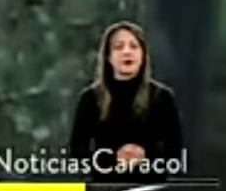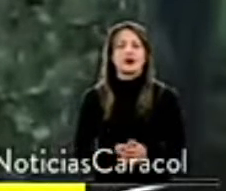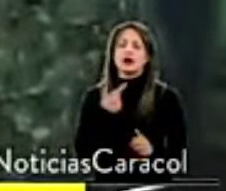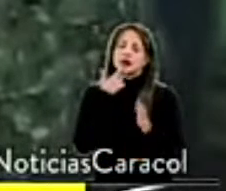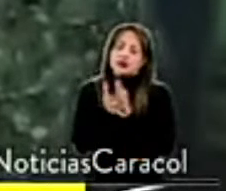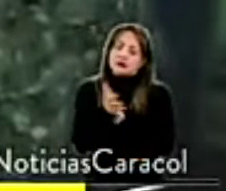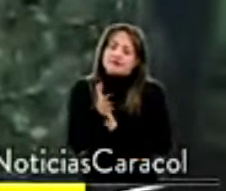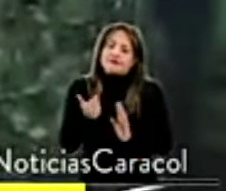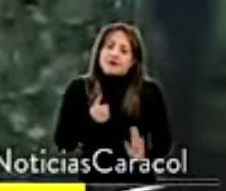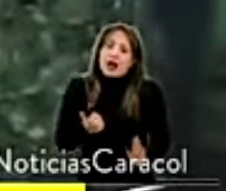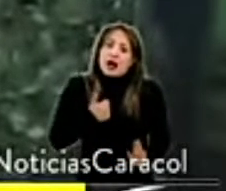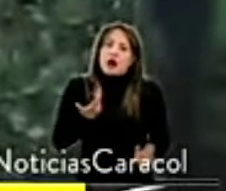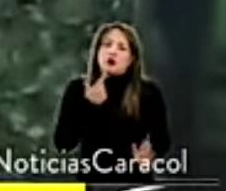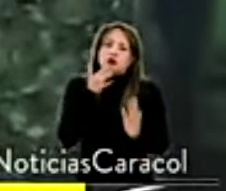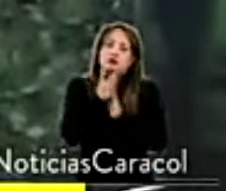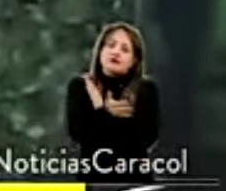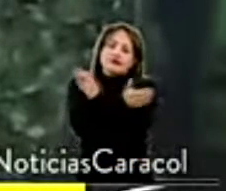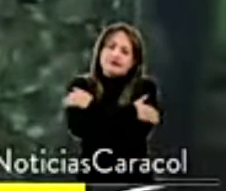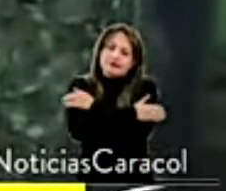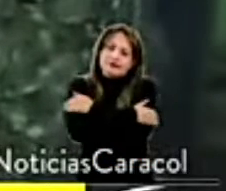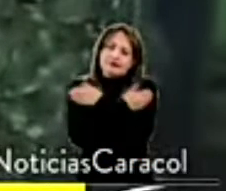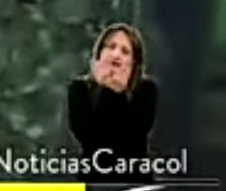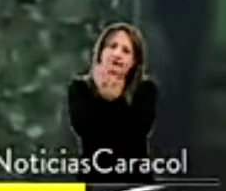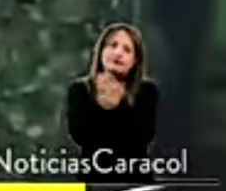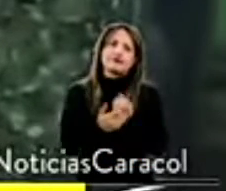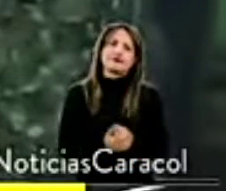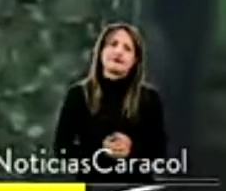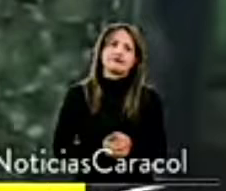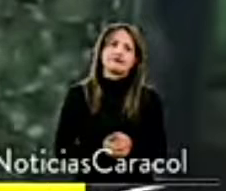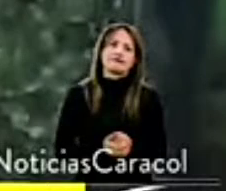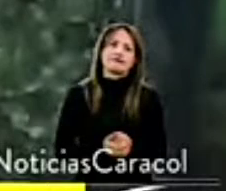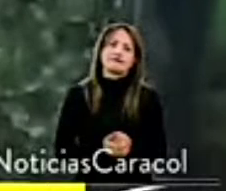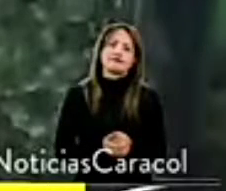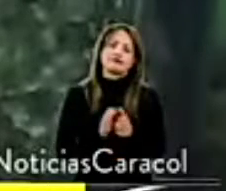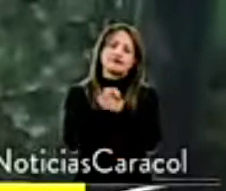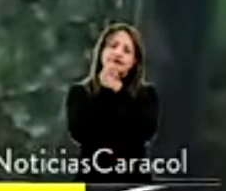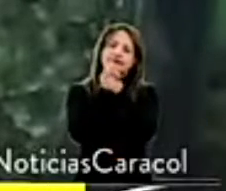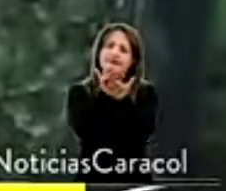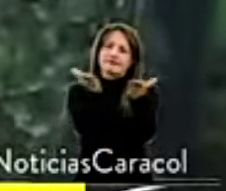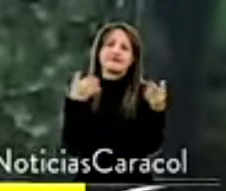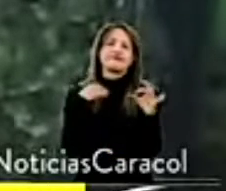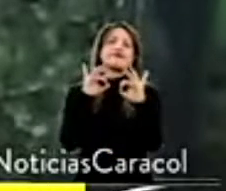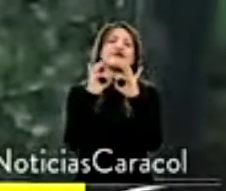enviarle un abrazo y un saludo a mi familia,